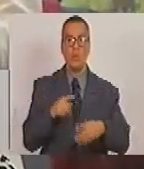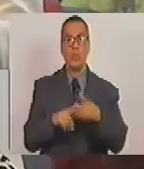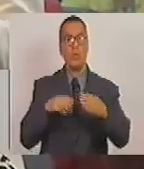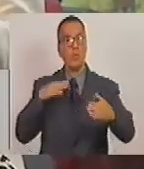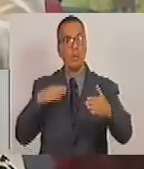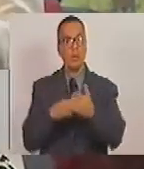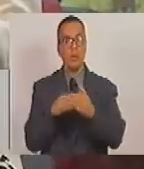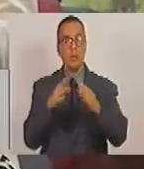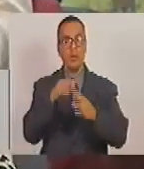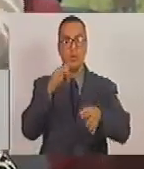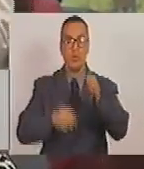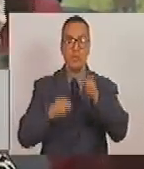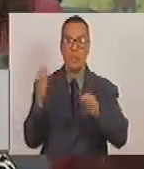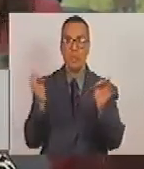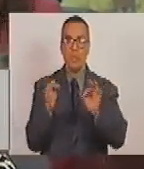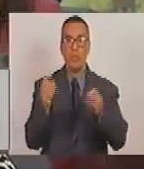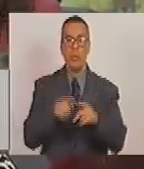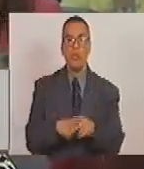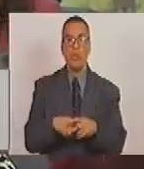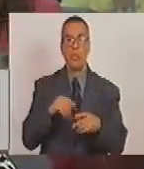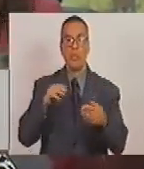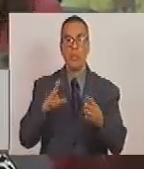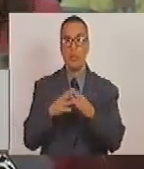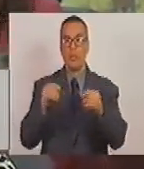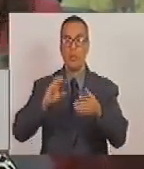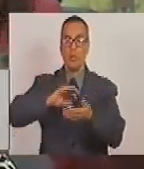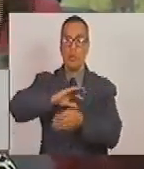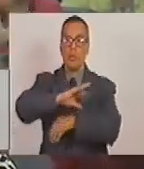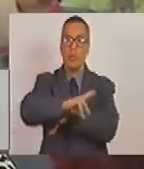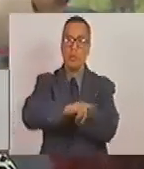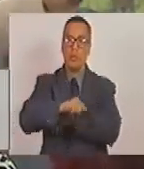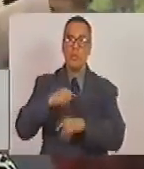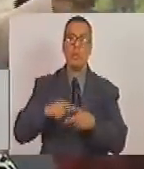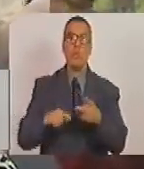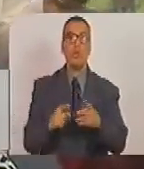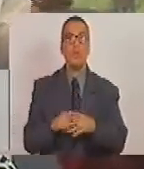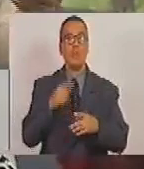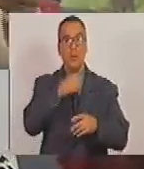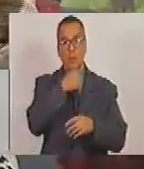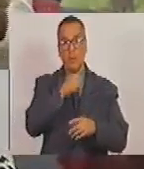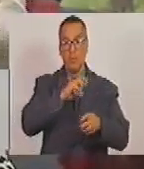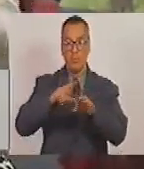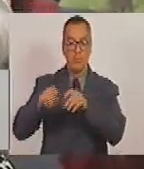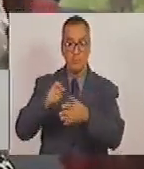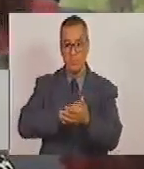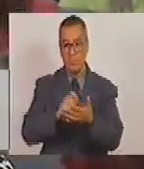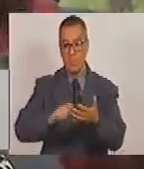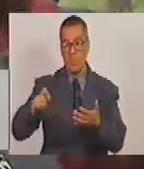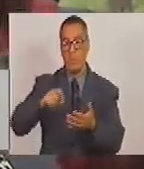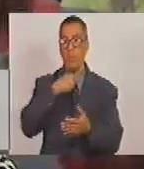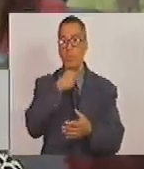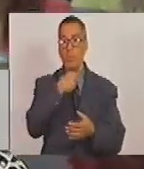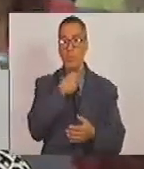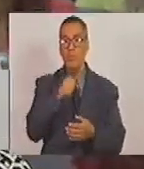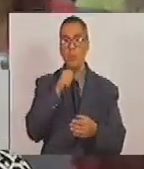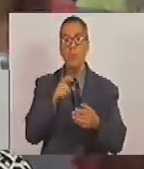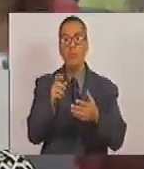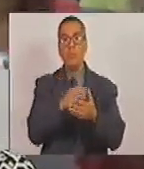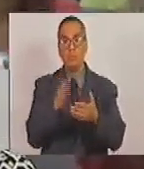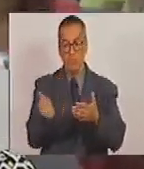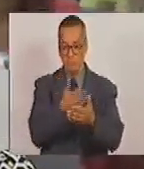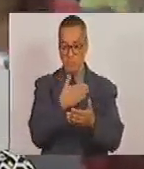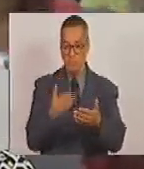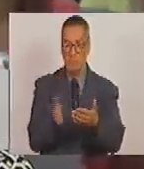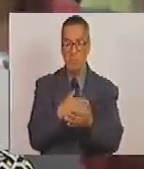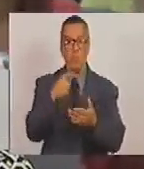contra de la injusticia y de la corrupción. Como periodista, escribió en todos los periódicos de las grandes